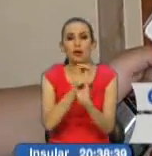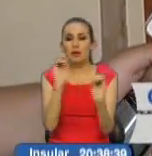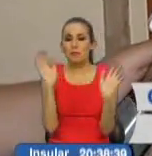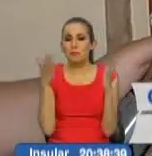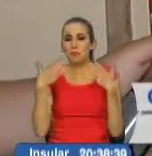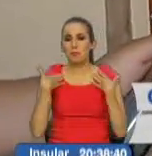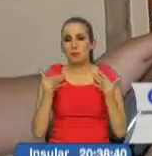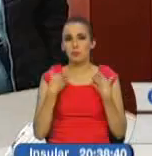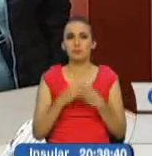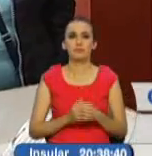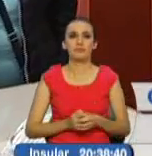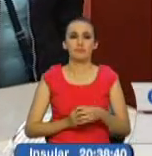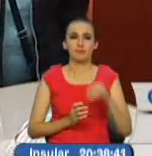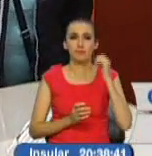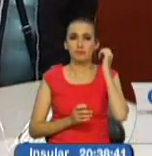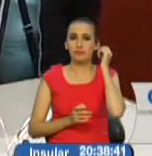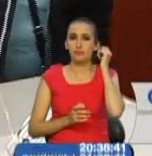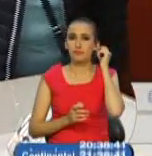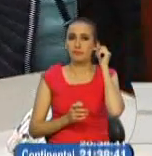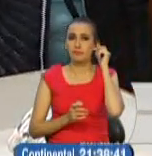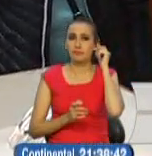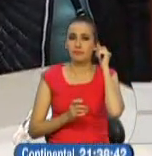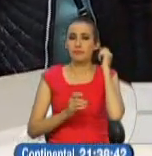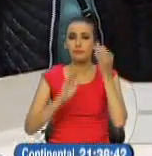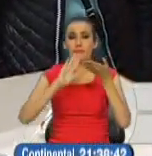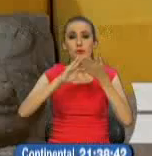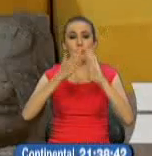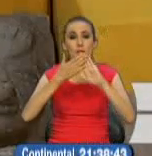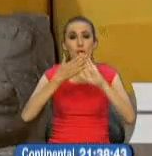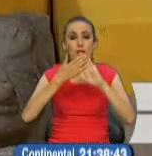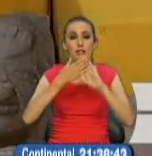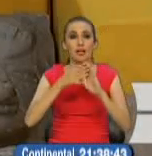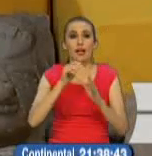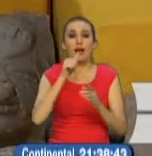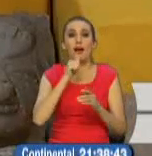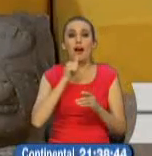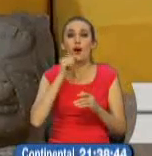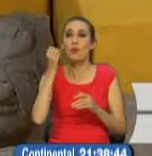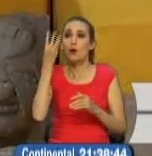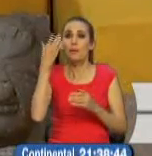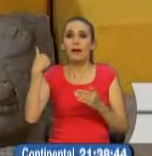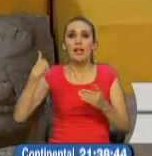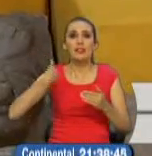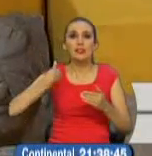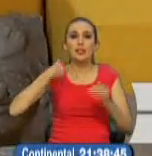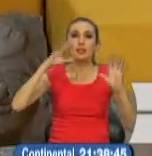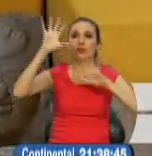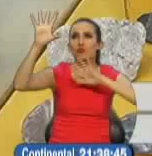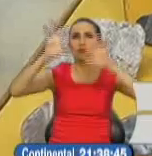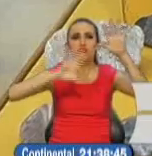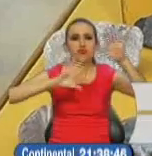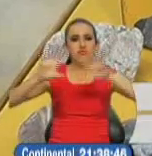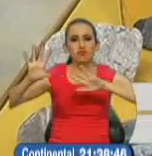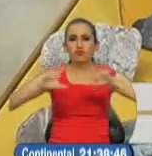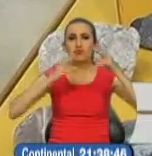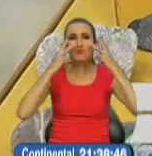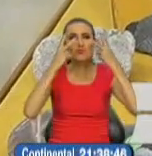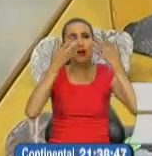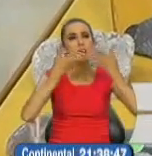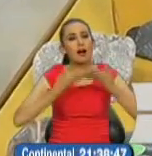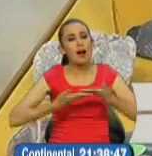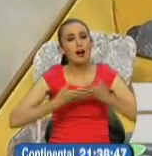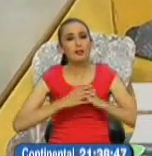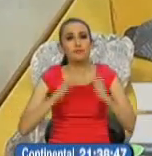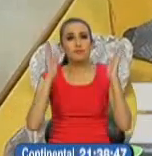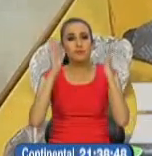es un masaje muy bueno. Agua Blanca cuenta además con un museo que tiene piezas arqueológicas de la cultura manteña. El ingreso a